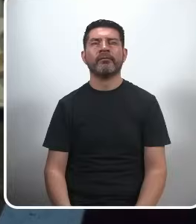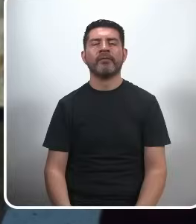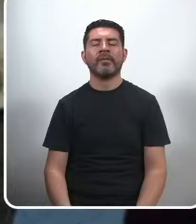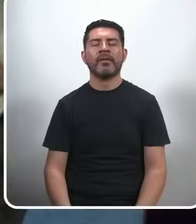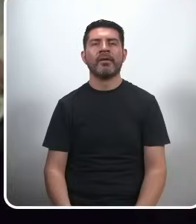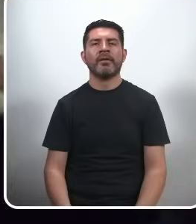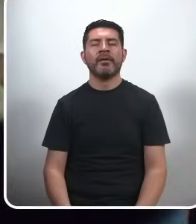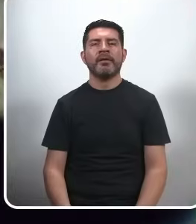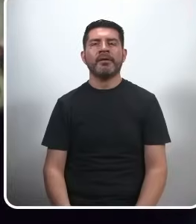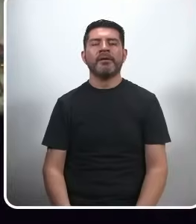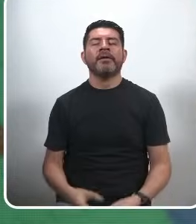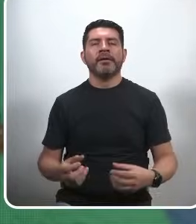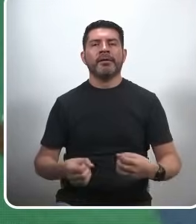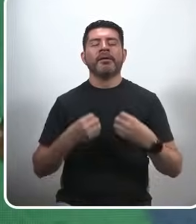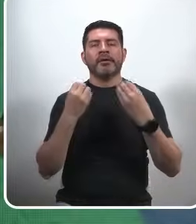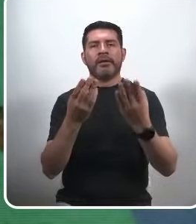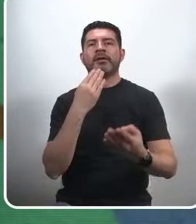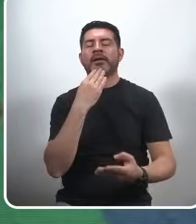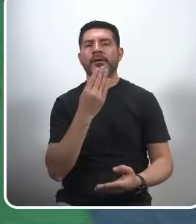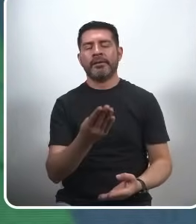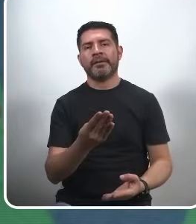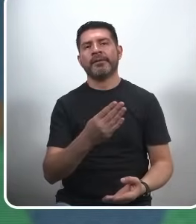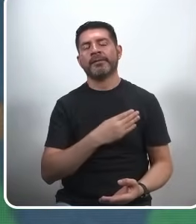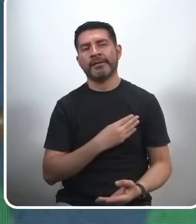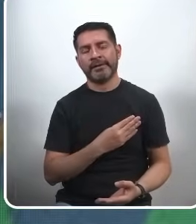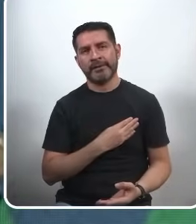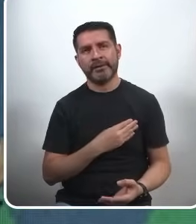aplauso, a dar la bienvenida a todos los campus Más Vida.